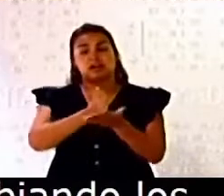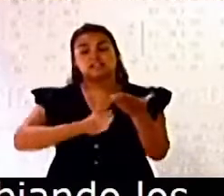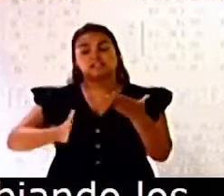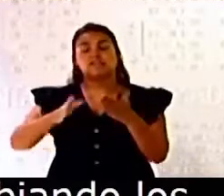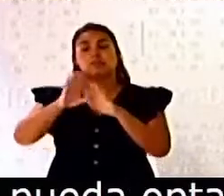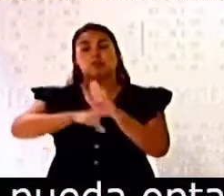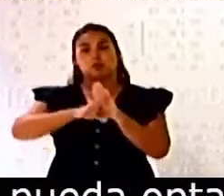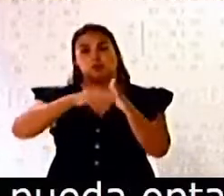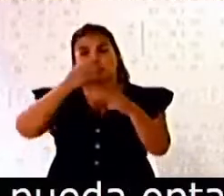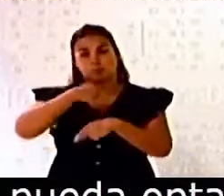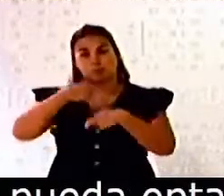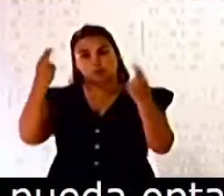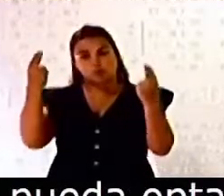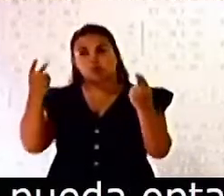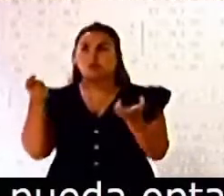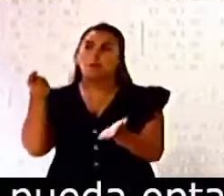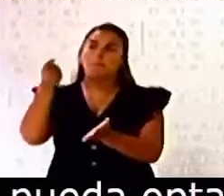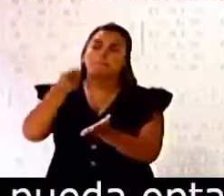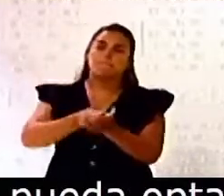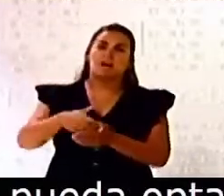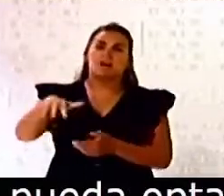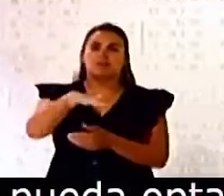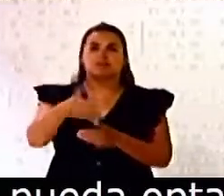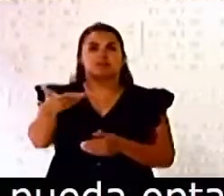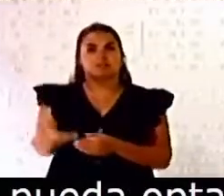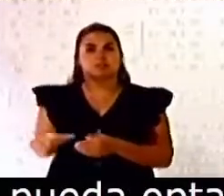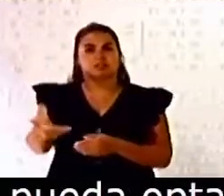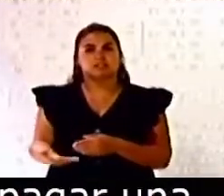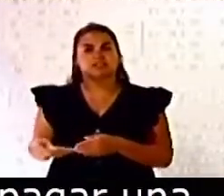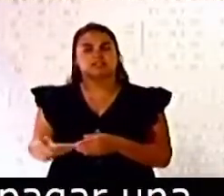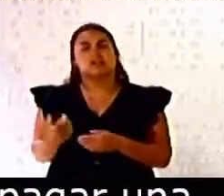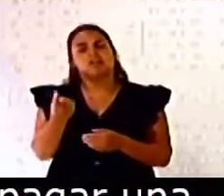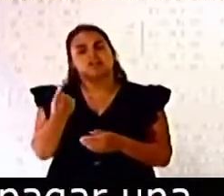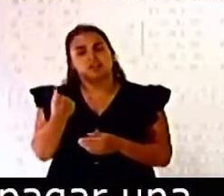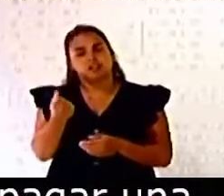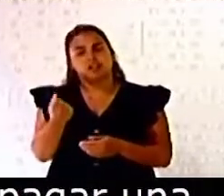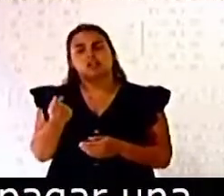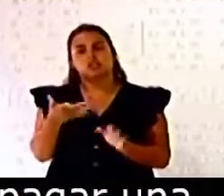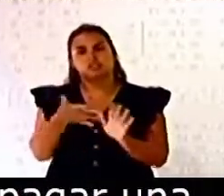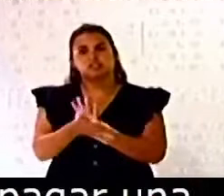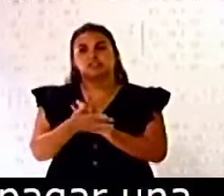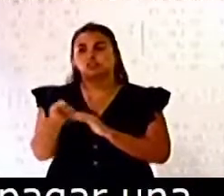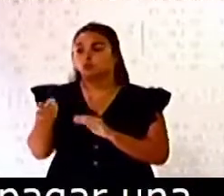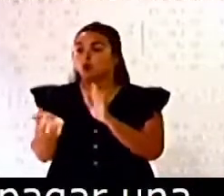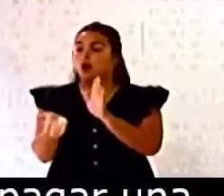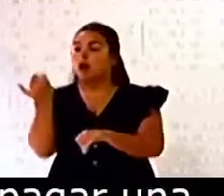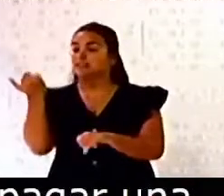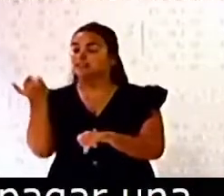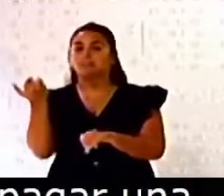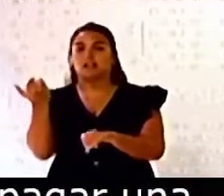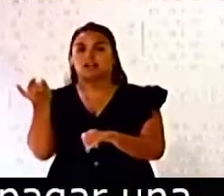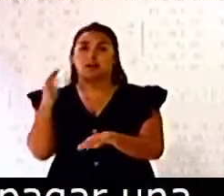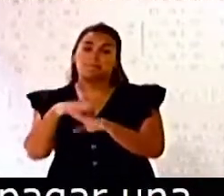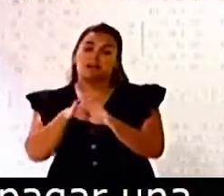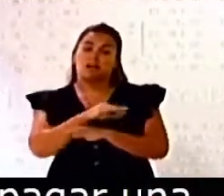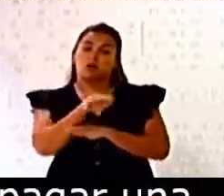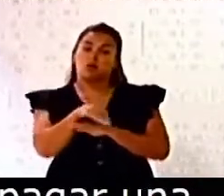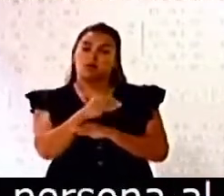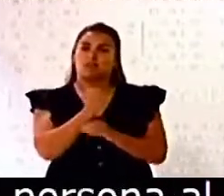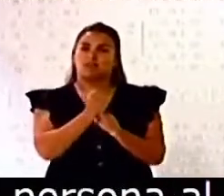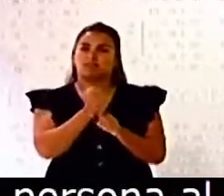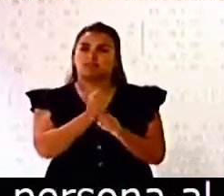público, te pueda pagar una parte importante del coste que supone dar de alta a una persona que esté al cuidado de los hijos